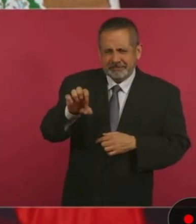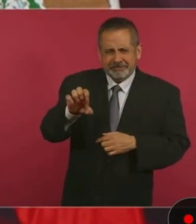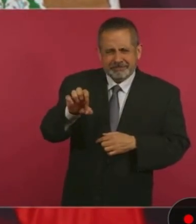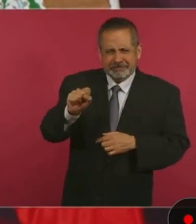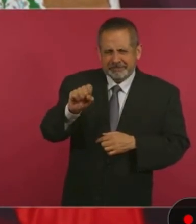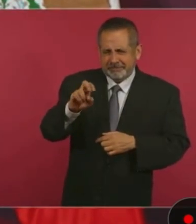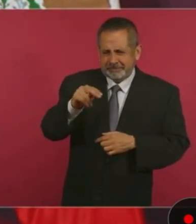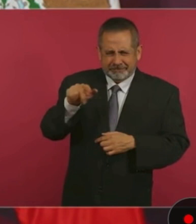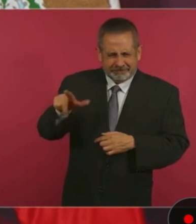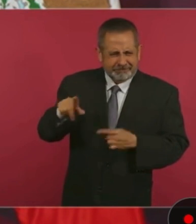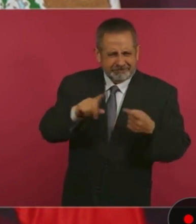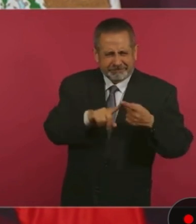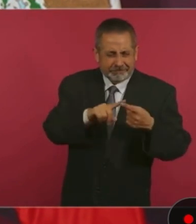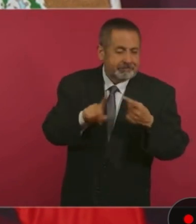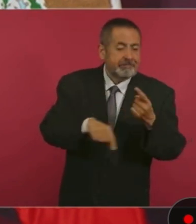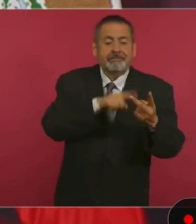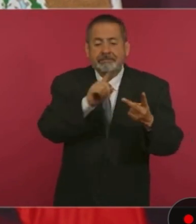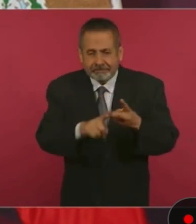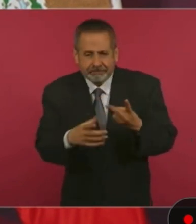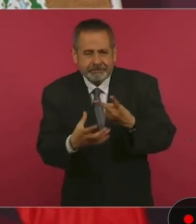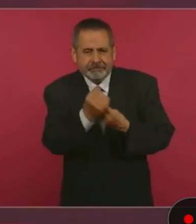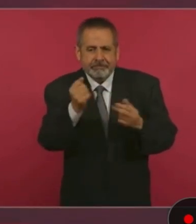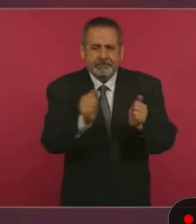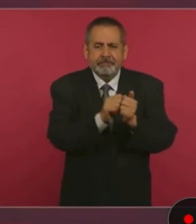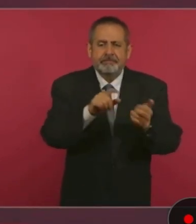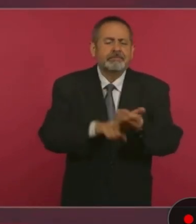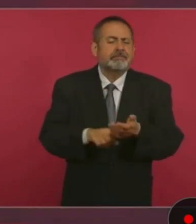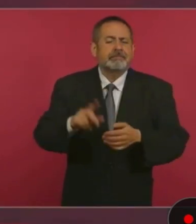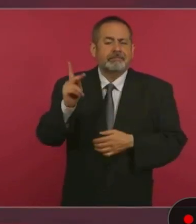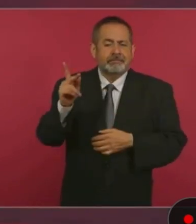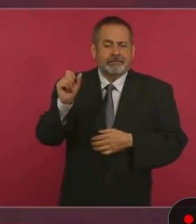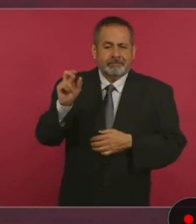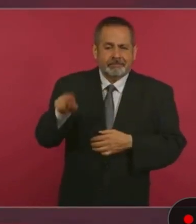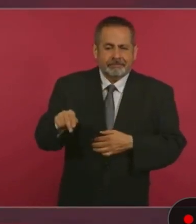Y luego PRI, PAN.